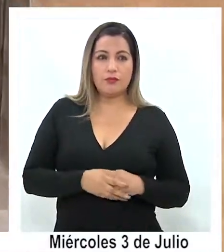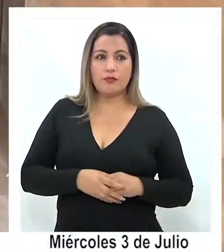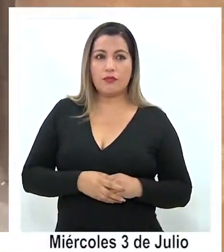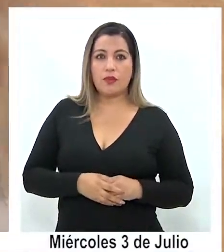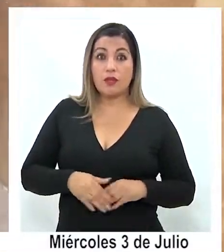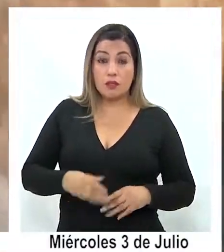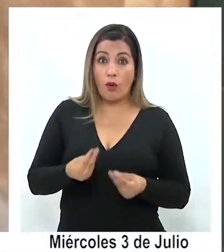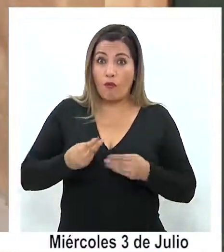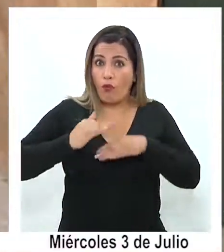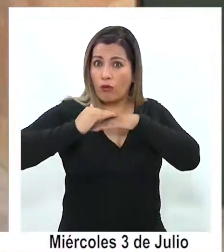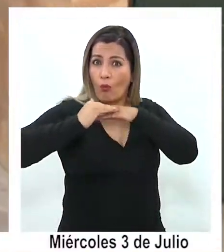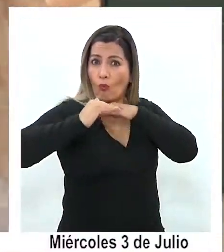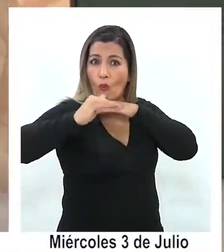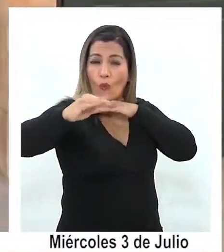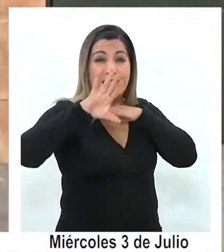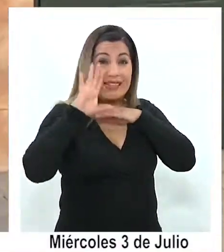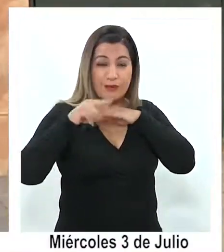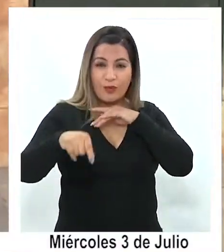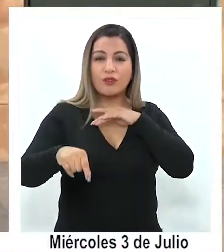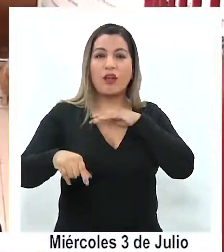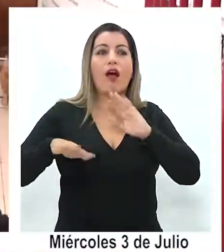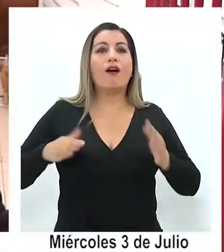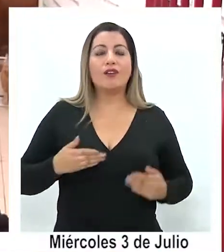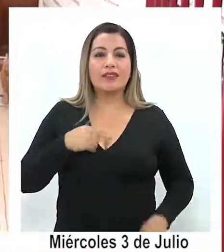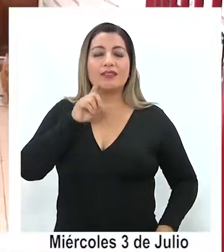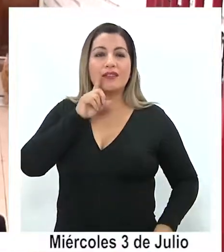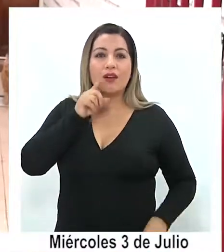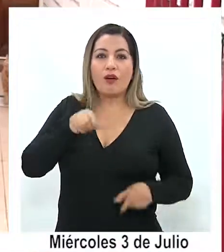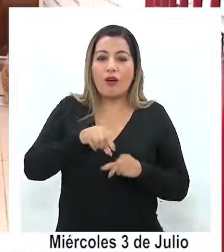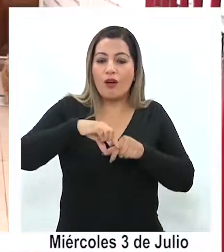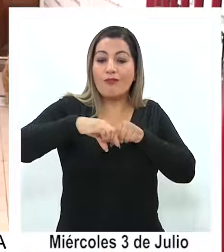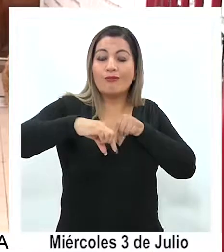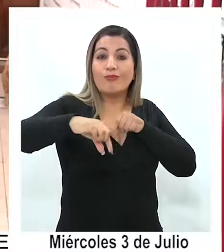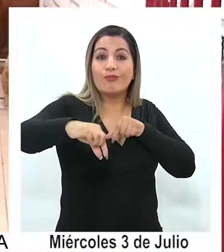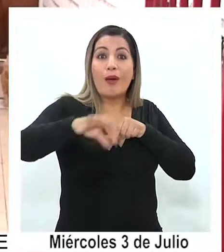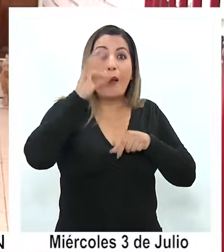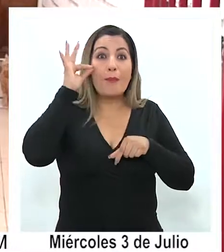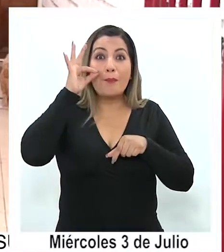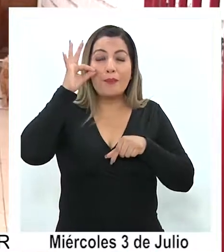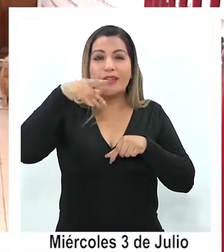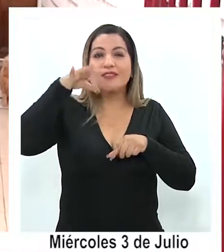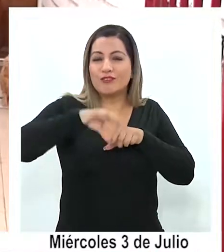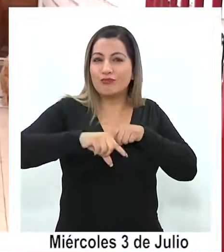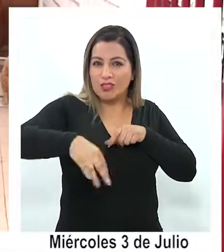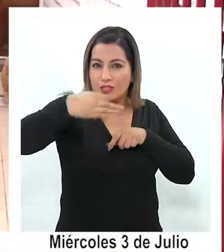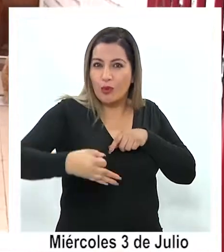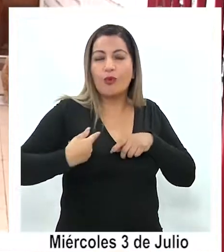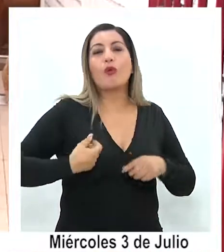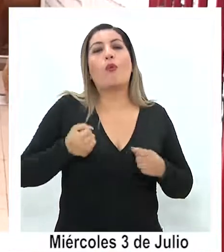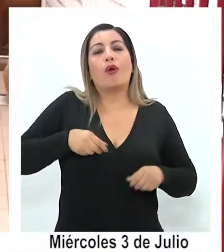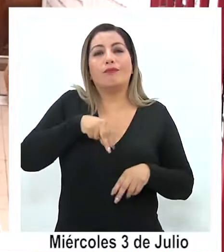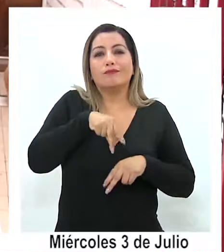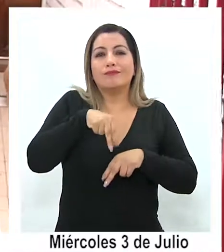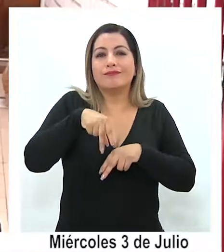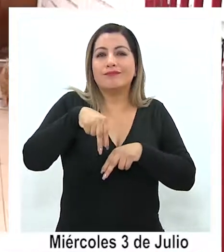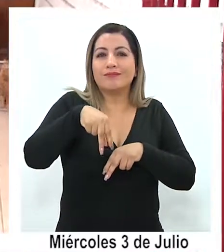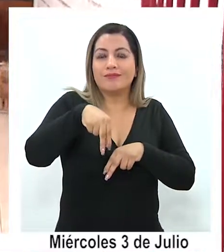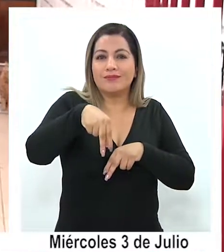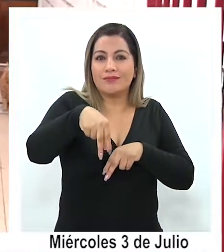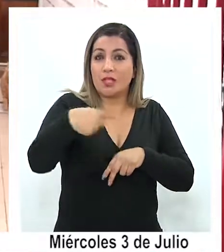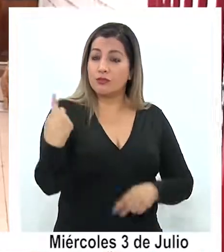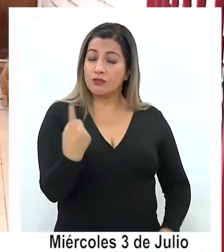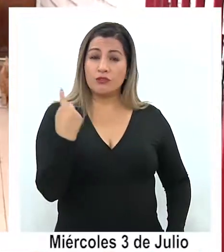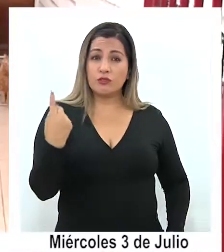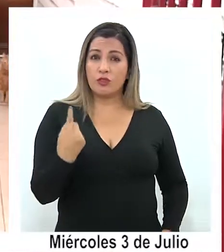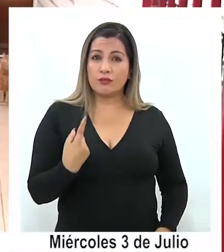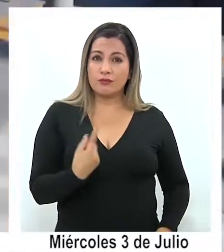estar las veredas en buen estado y más aún ahora que tienen esta línea de desplazamiento seguro, yo puedo ir